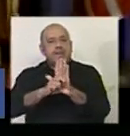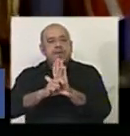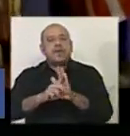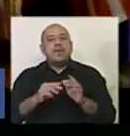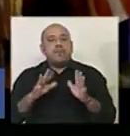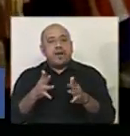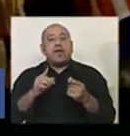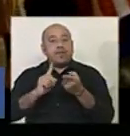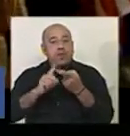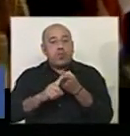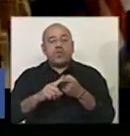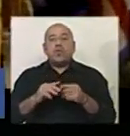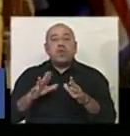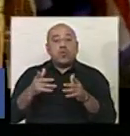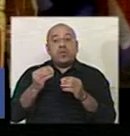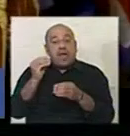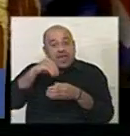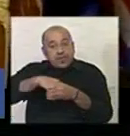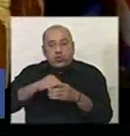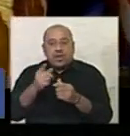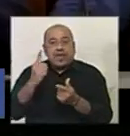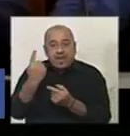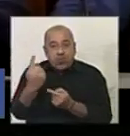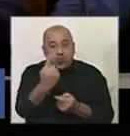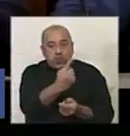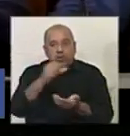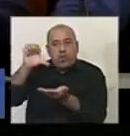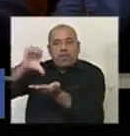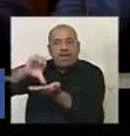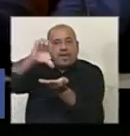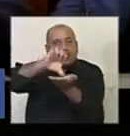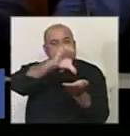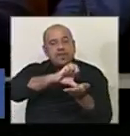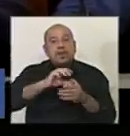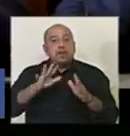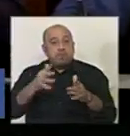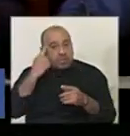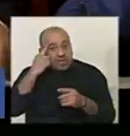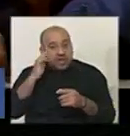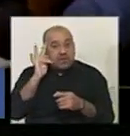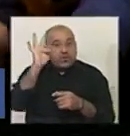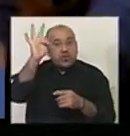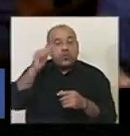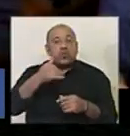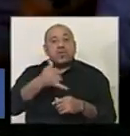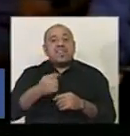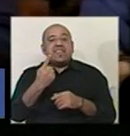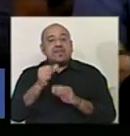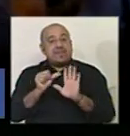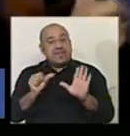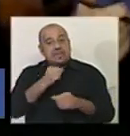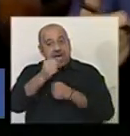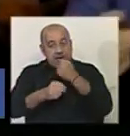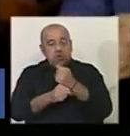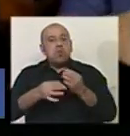con los respectivos procesos internos de cada uno de los países. Se prevé que el T-MEC tenga una vigencia de 16 años, con